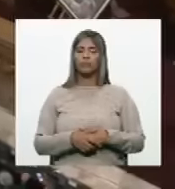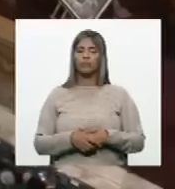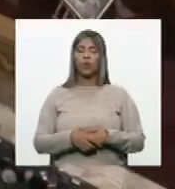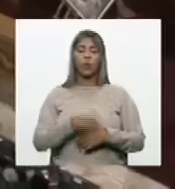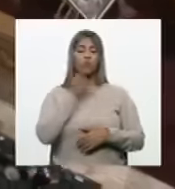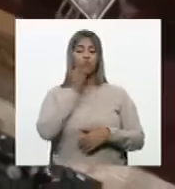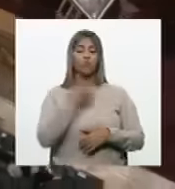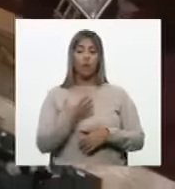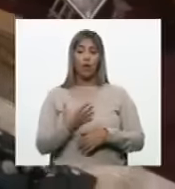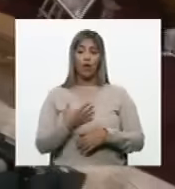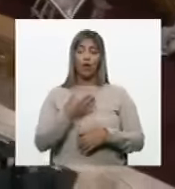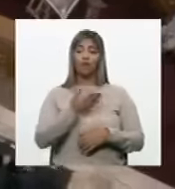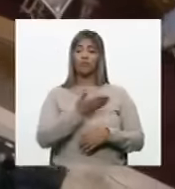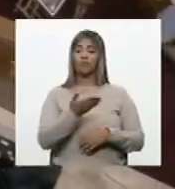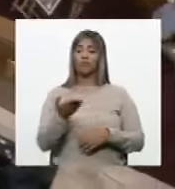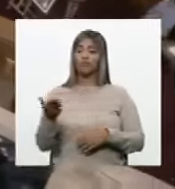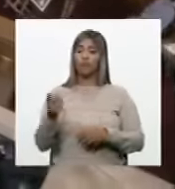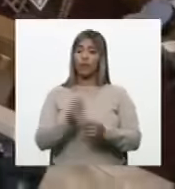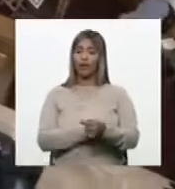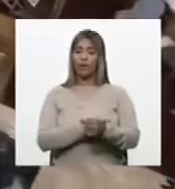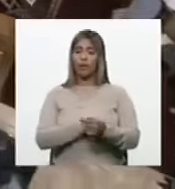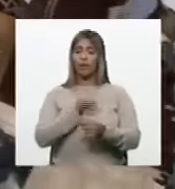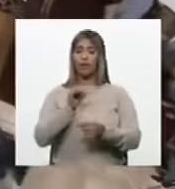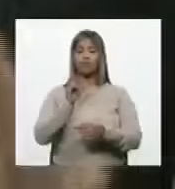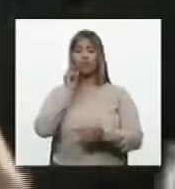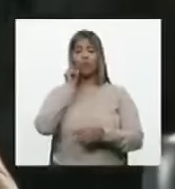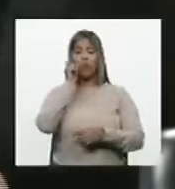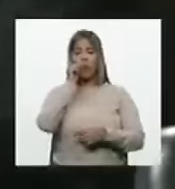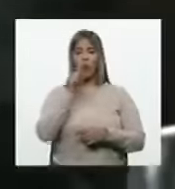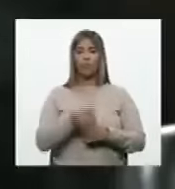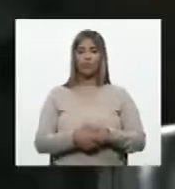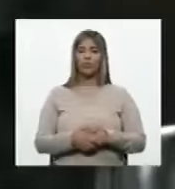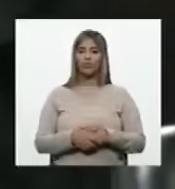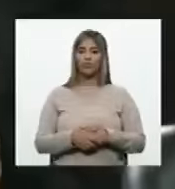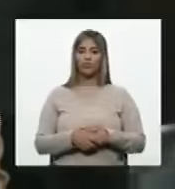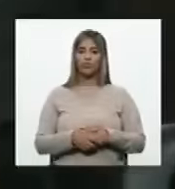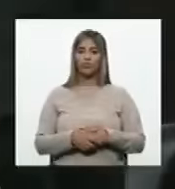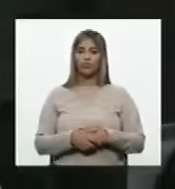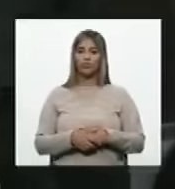Bueno, compatriotas, hermanos, hermanas, querido